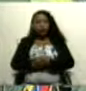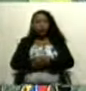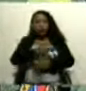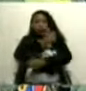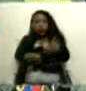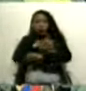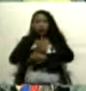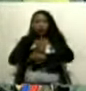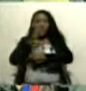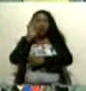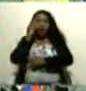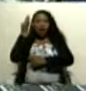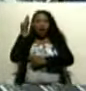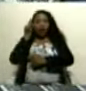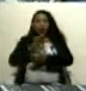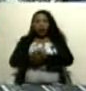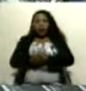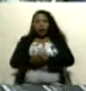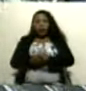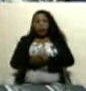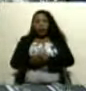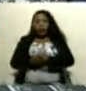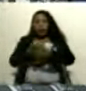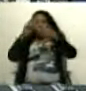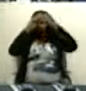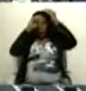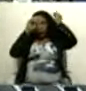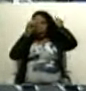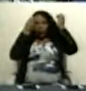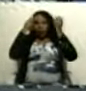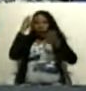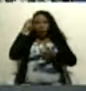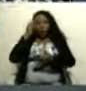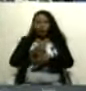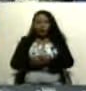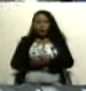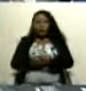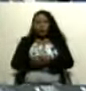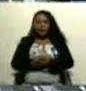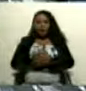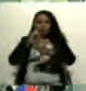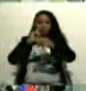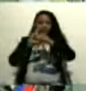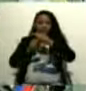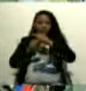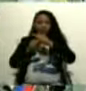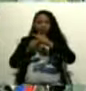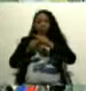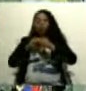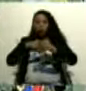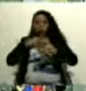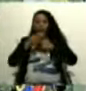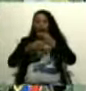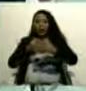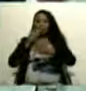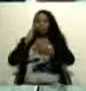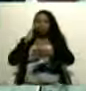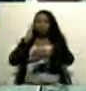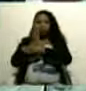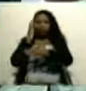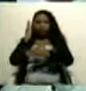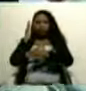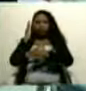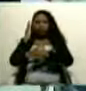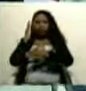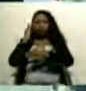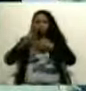autoridades francesas, también por nuestra Cancillería, hemos logrado pues dar un duro golpe a estas organizaciones criminales del